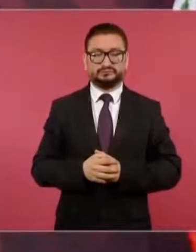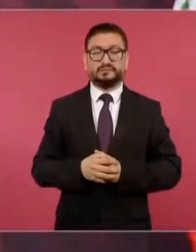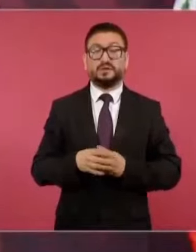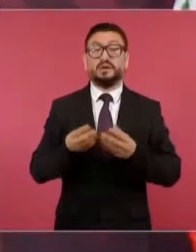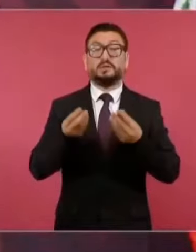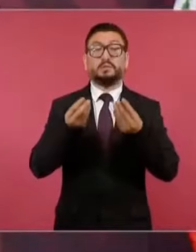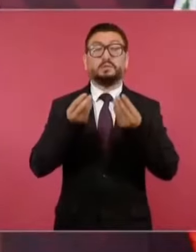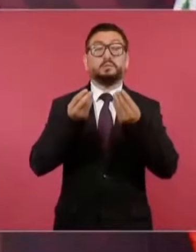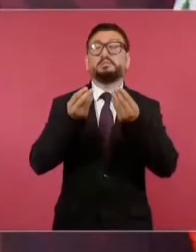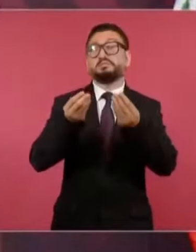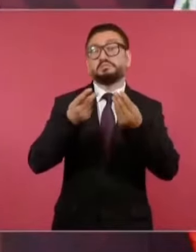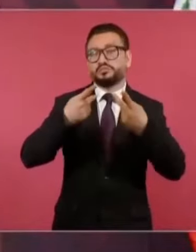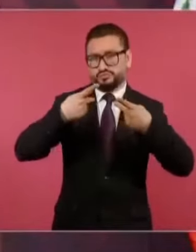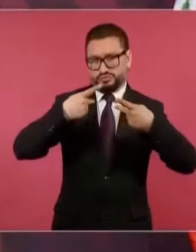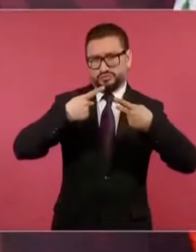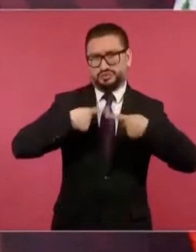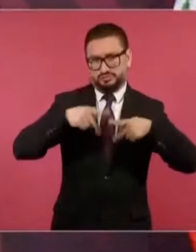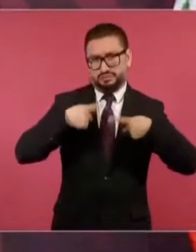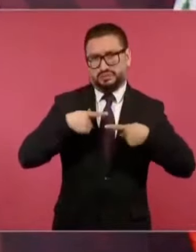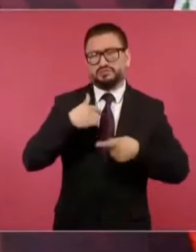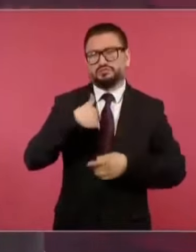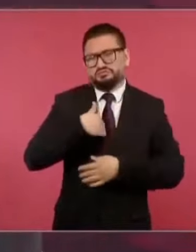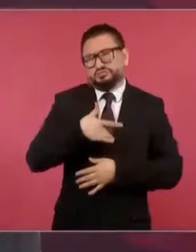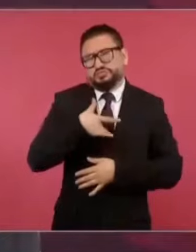mucha gente, pues, yo lo lamento,